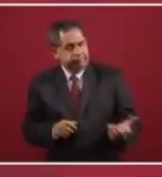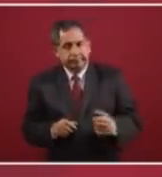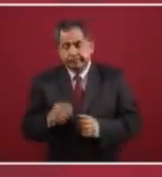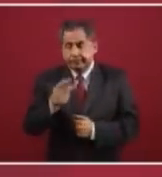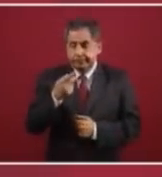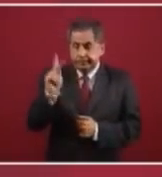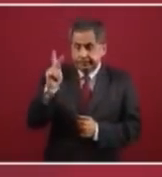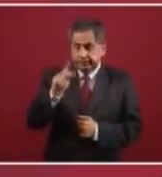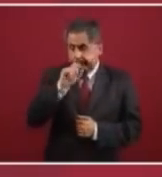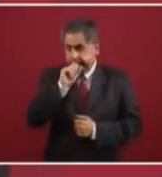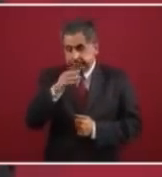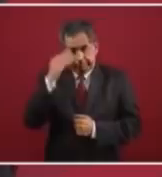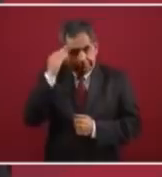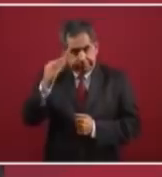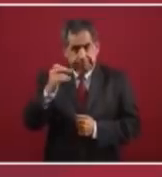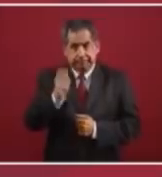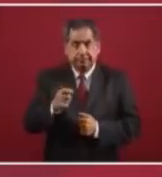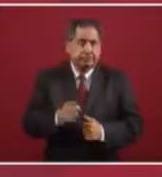al mismo tiempo,